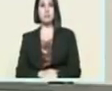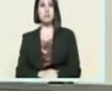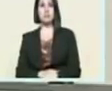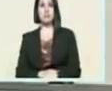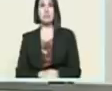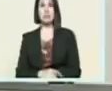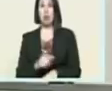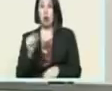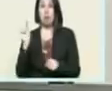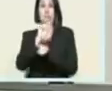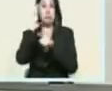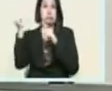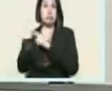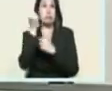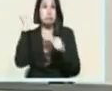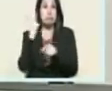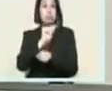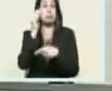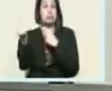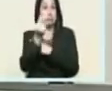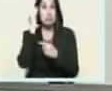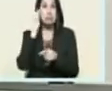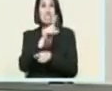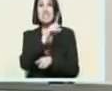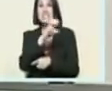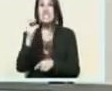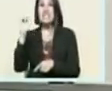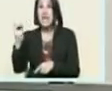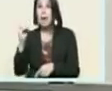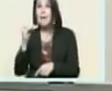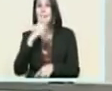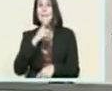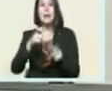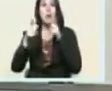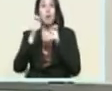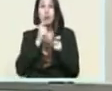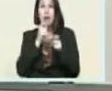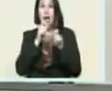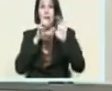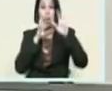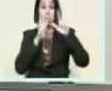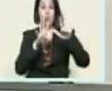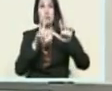Ese, bueno, eso es candela, compadre. Me hizo 100 preguntas, 98 con veneno.